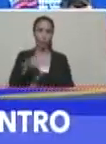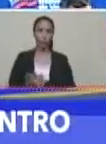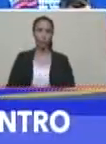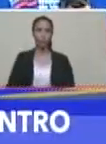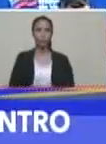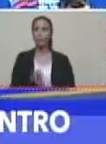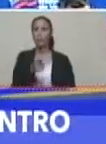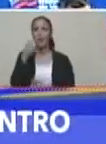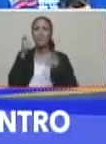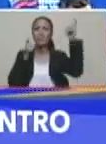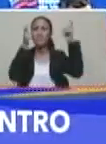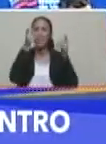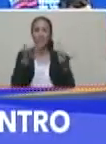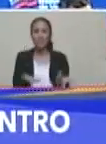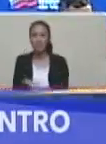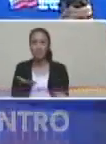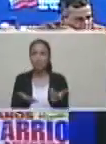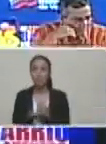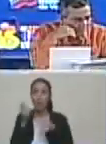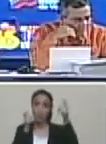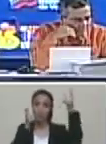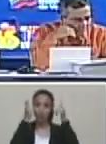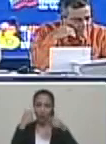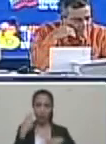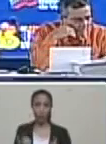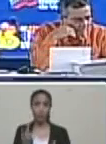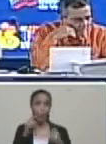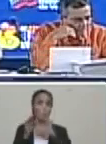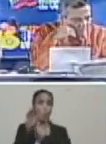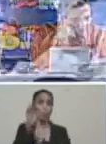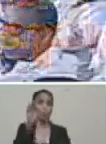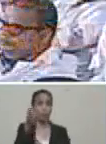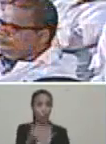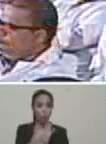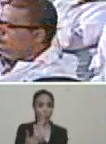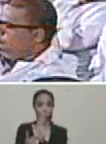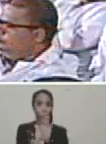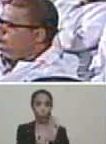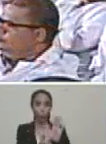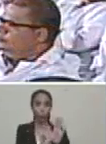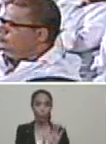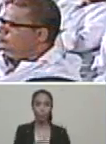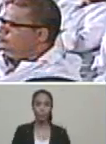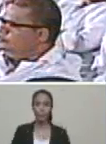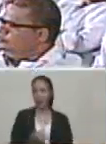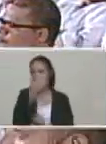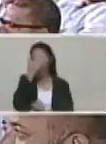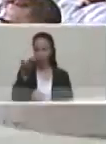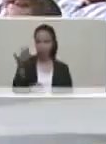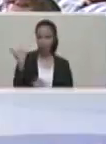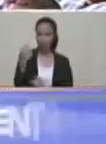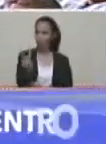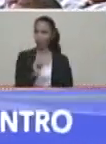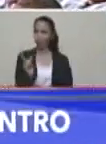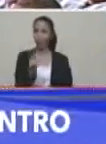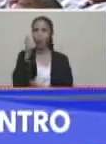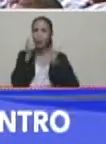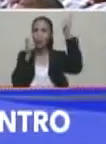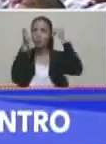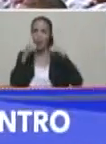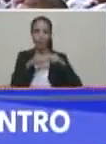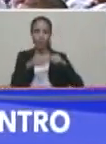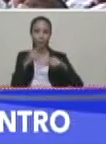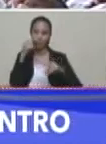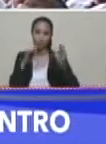Chávez, siempre lo he dicho, Chávez es más futuro que pasado. Chávez es más legado hacia